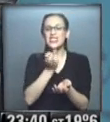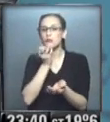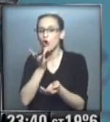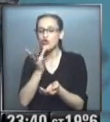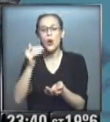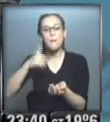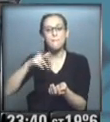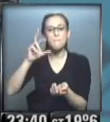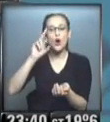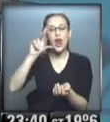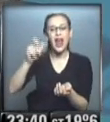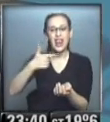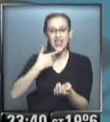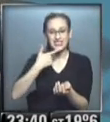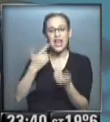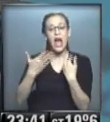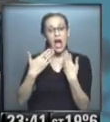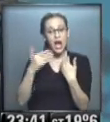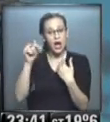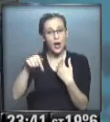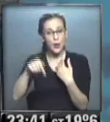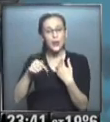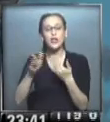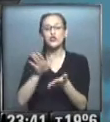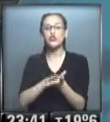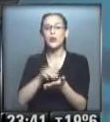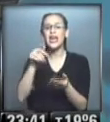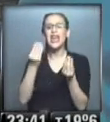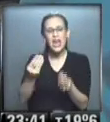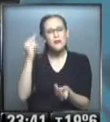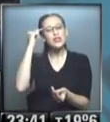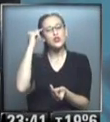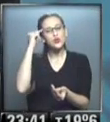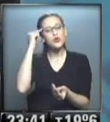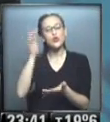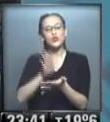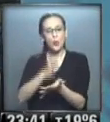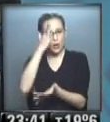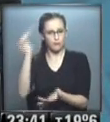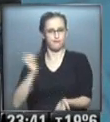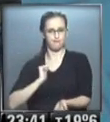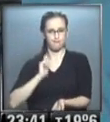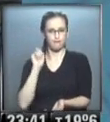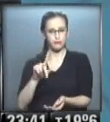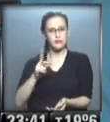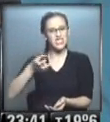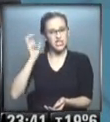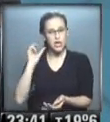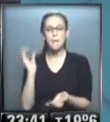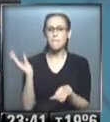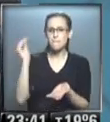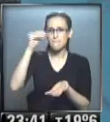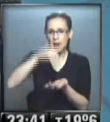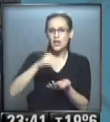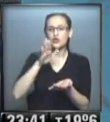habla de las conspiraciones en América Latina, nos va a hablar de lo que representa para él, o lo que representó el golpe de Estado en Chile. Mucho más material